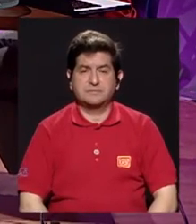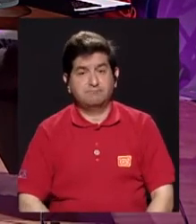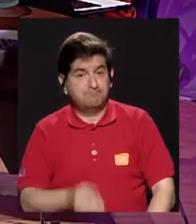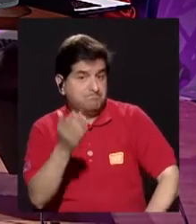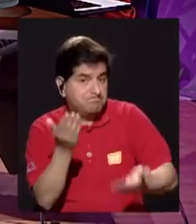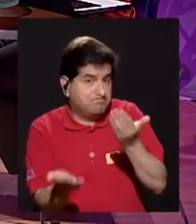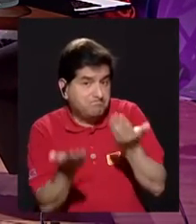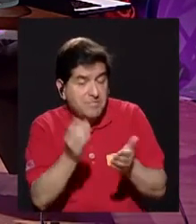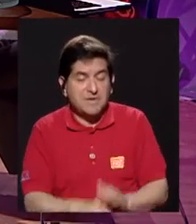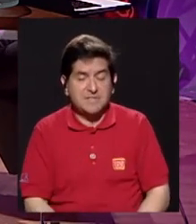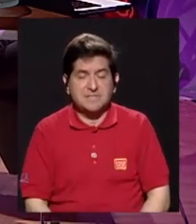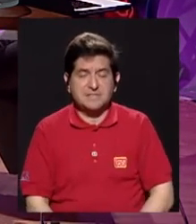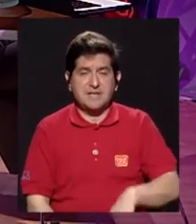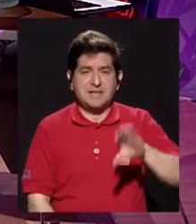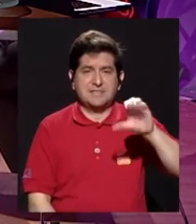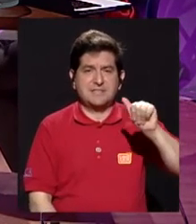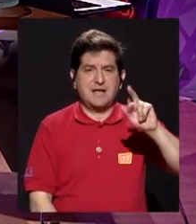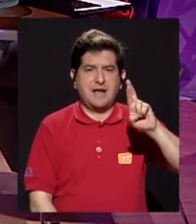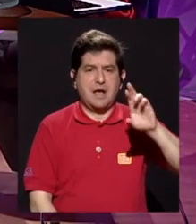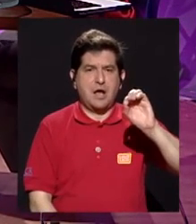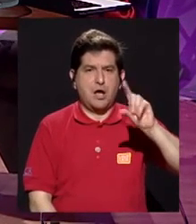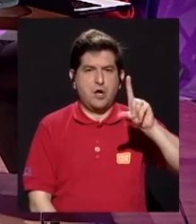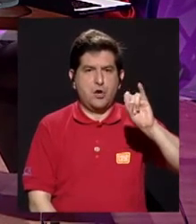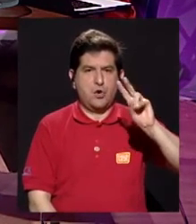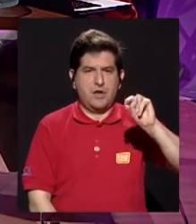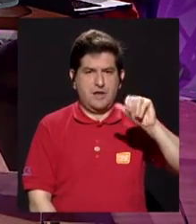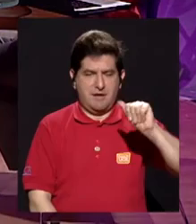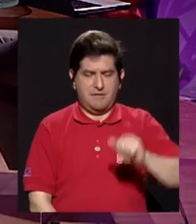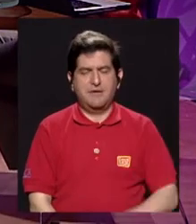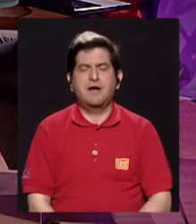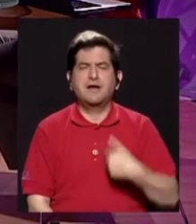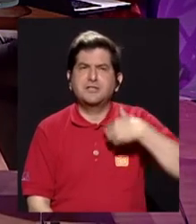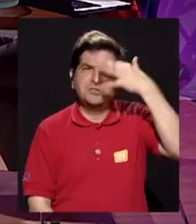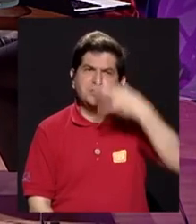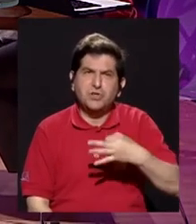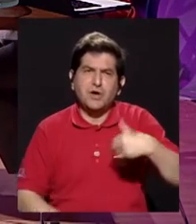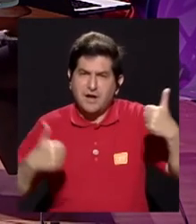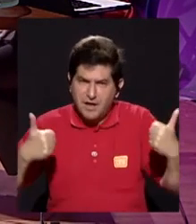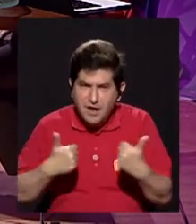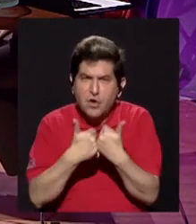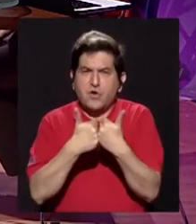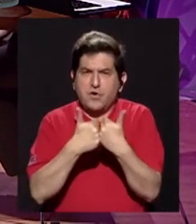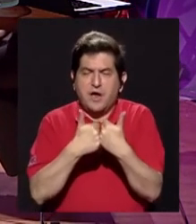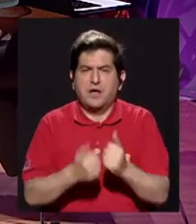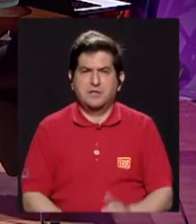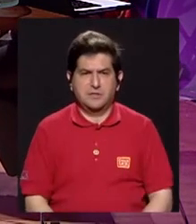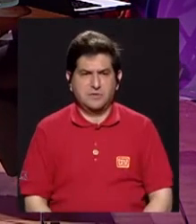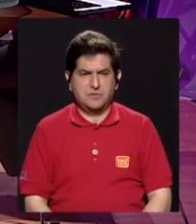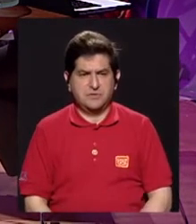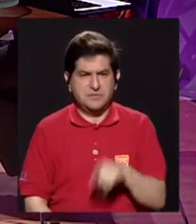vez Carolina. O... Sí. Ajá. Bueno, yo pienso que los retos, a veces los desafíos